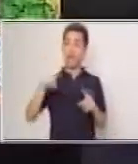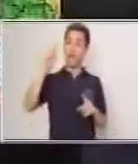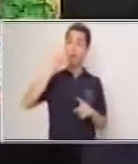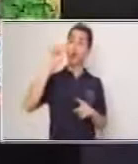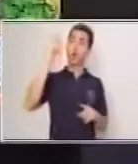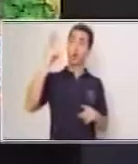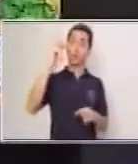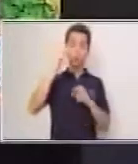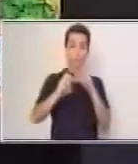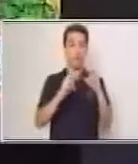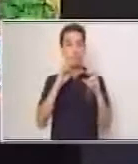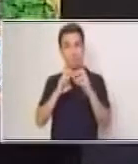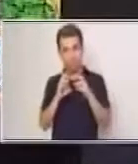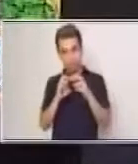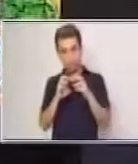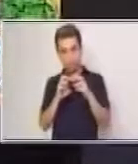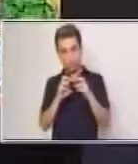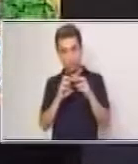perfectos.